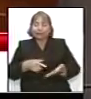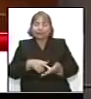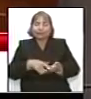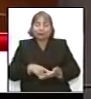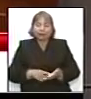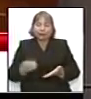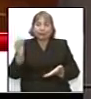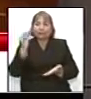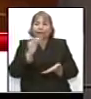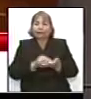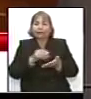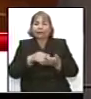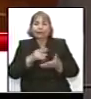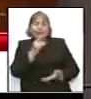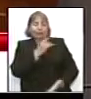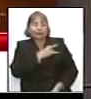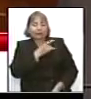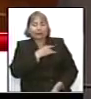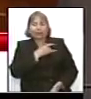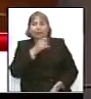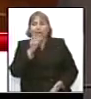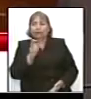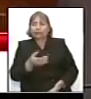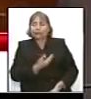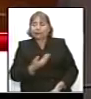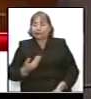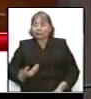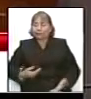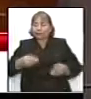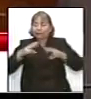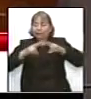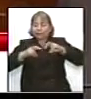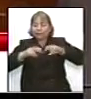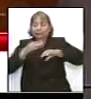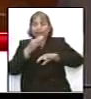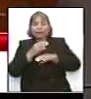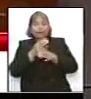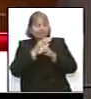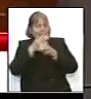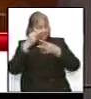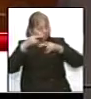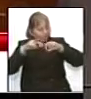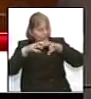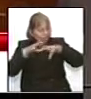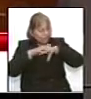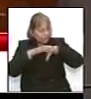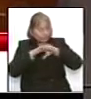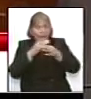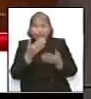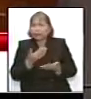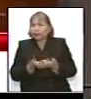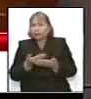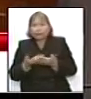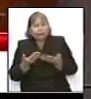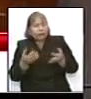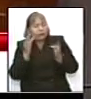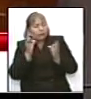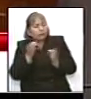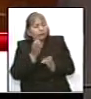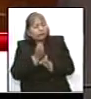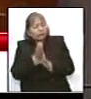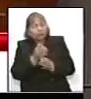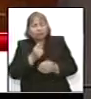mayor presupuesto para la universidad pública, para la investigación. Una universidad que no tiene herramientas para investigar adecuadamente